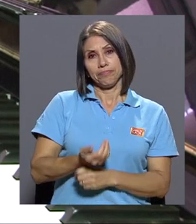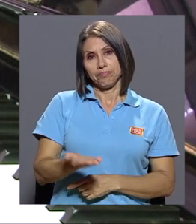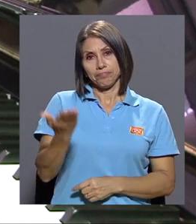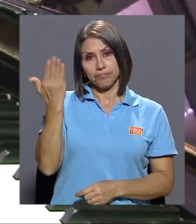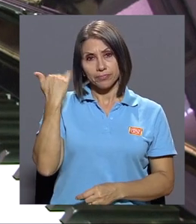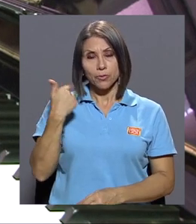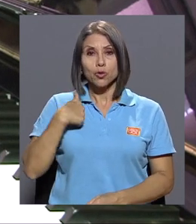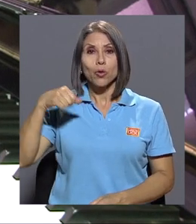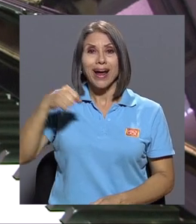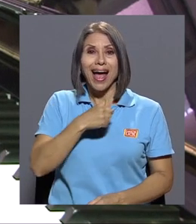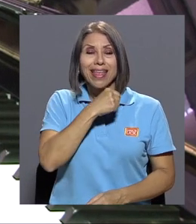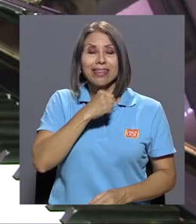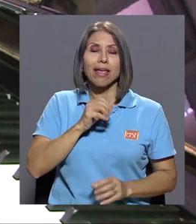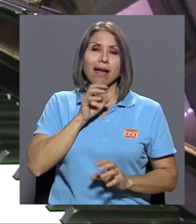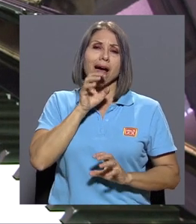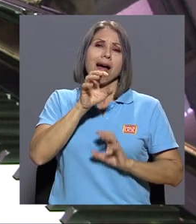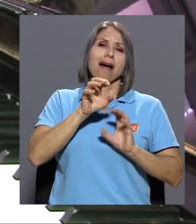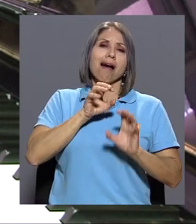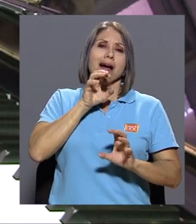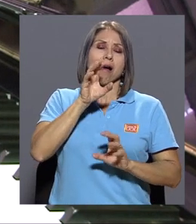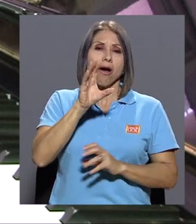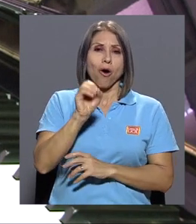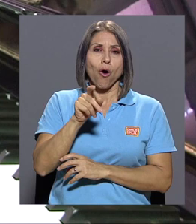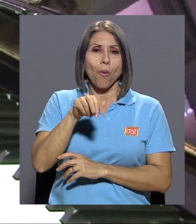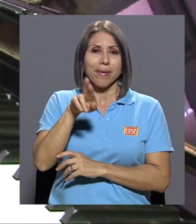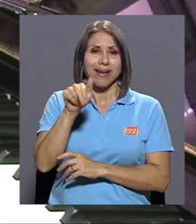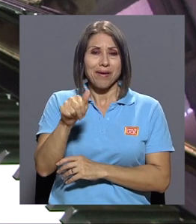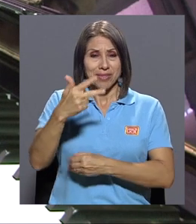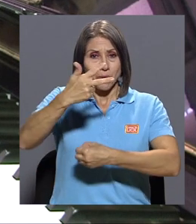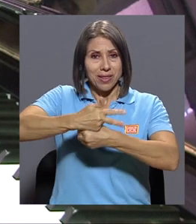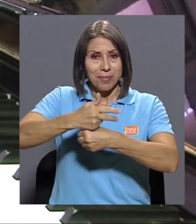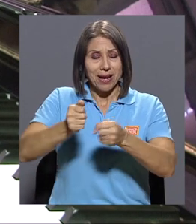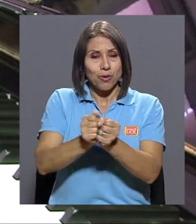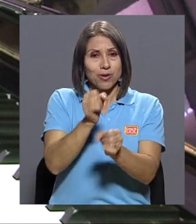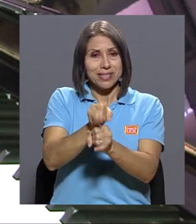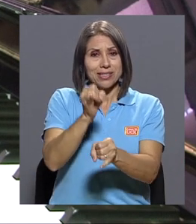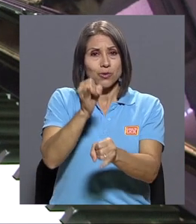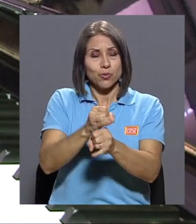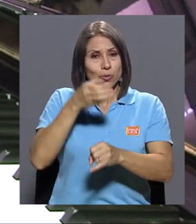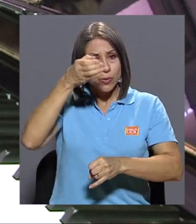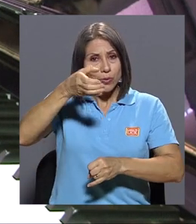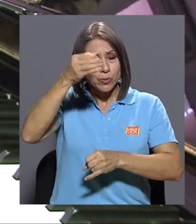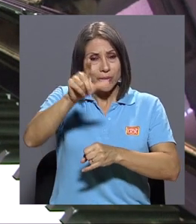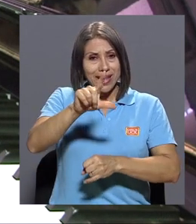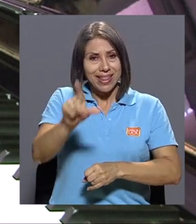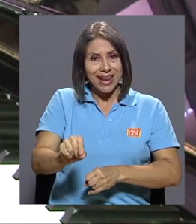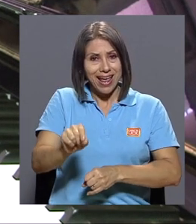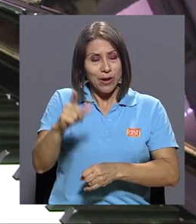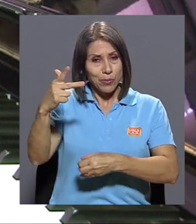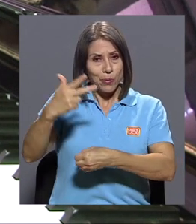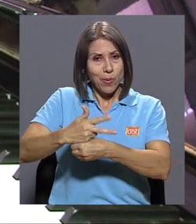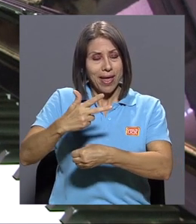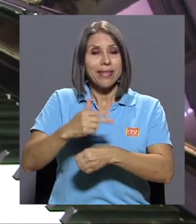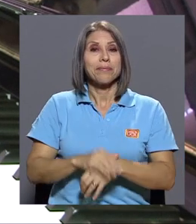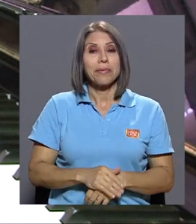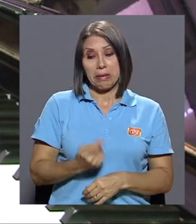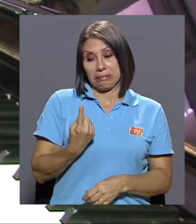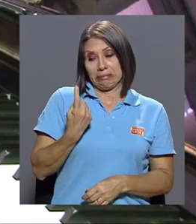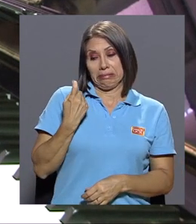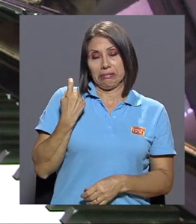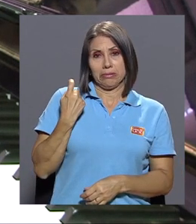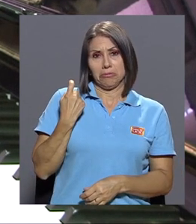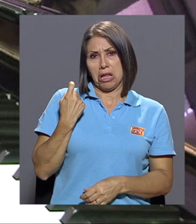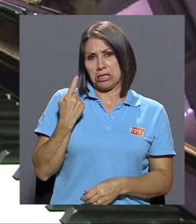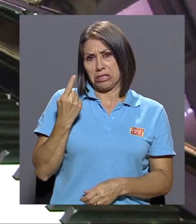año pasado cante una ópera en guatemala con el instituto de cultura italiano en guatemala más